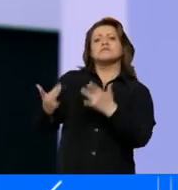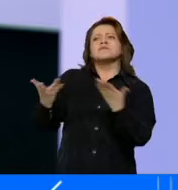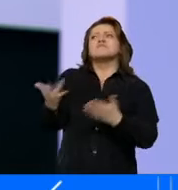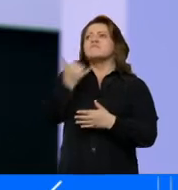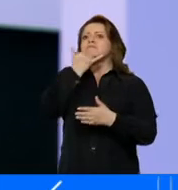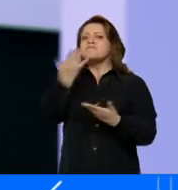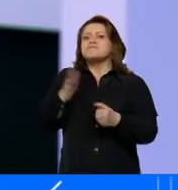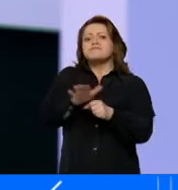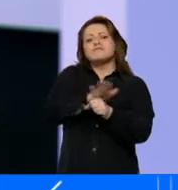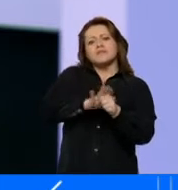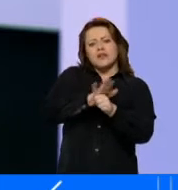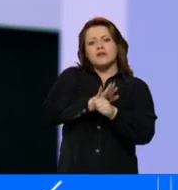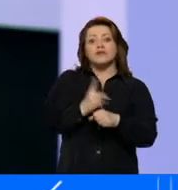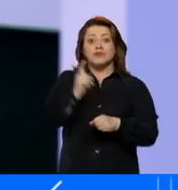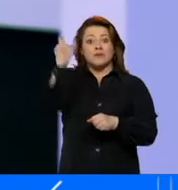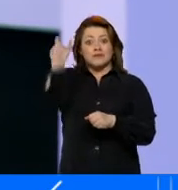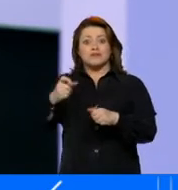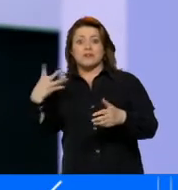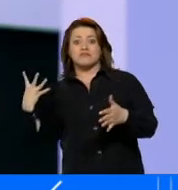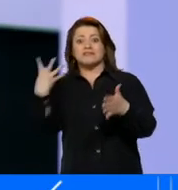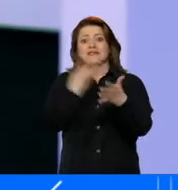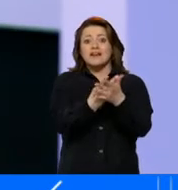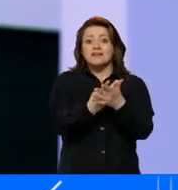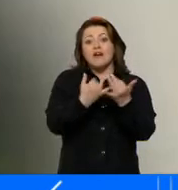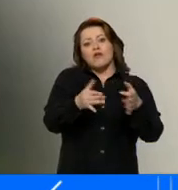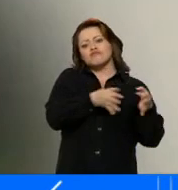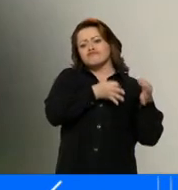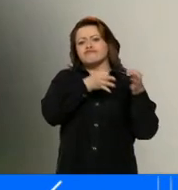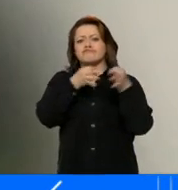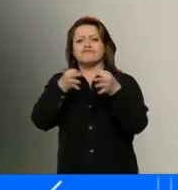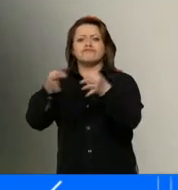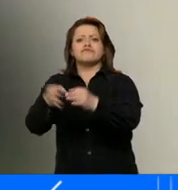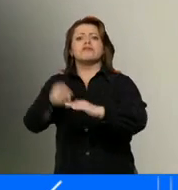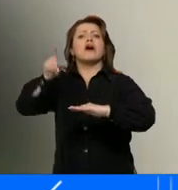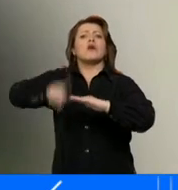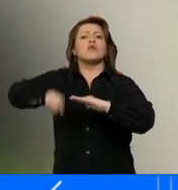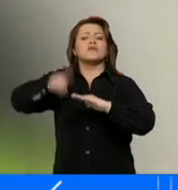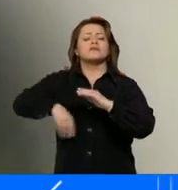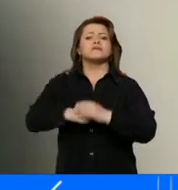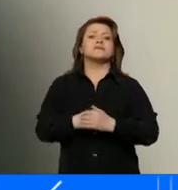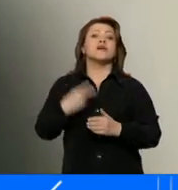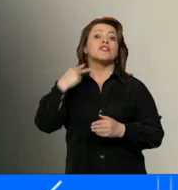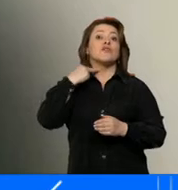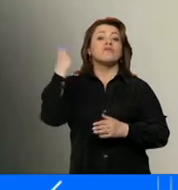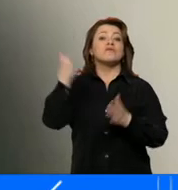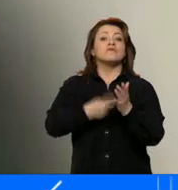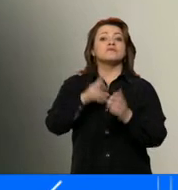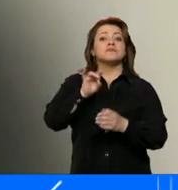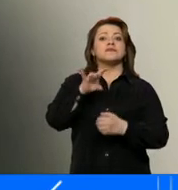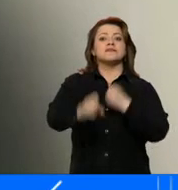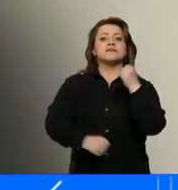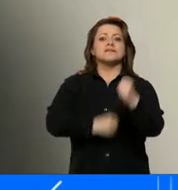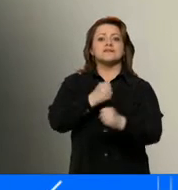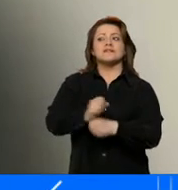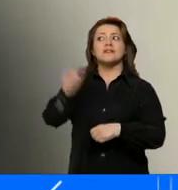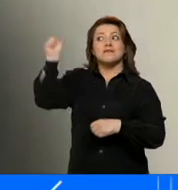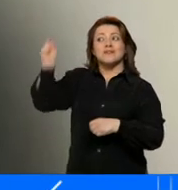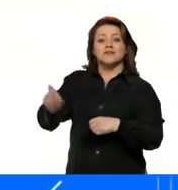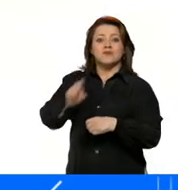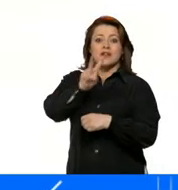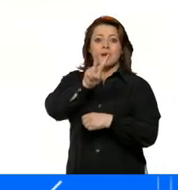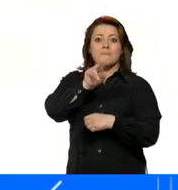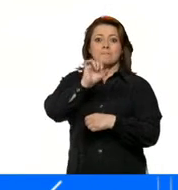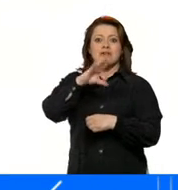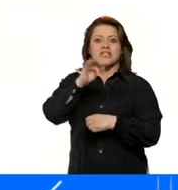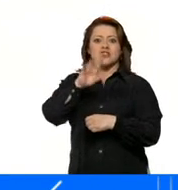pues ha estado preso más de 500 días desde noviembre de 2015 se encuentra recluido en la cárcel la picota víctor maldonado